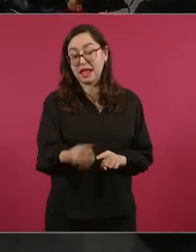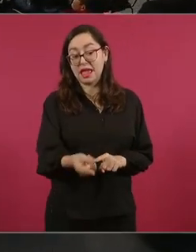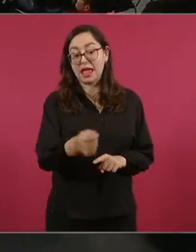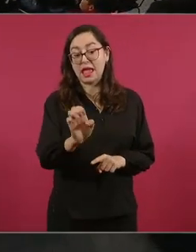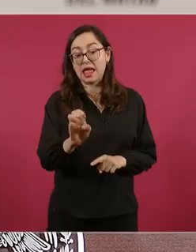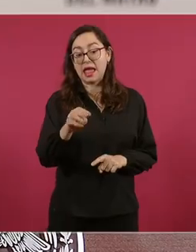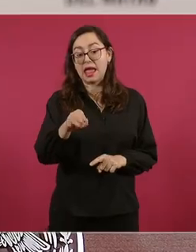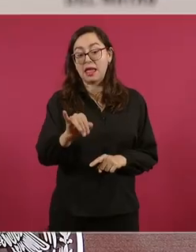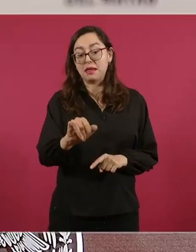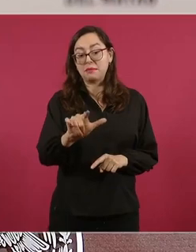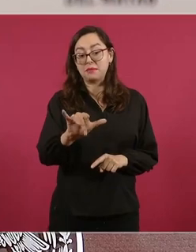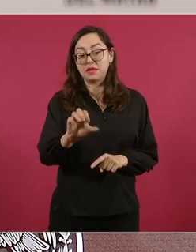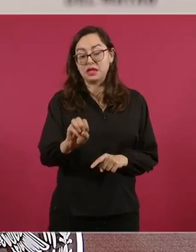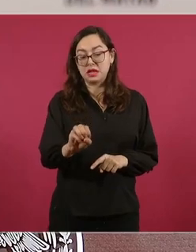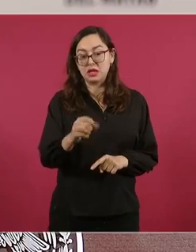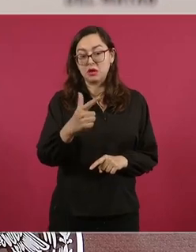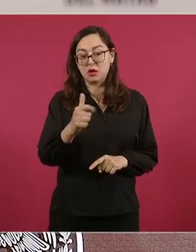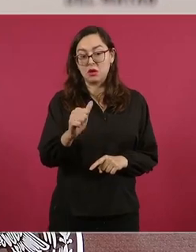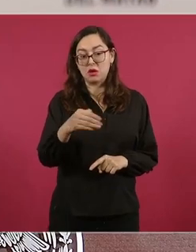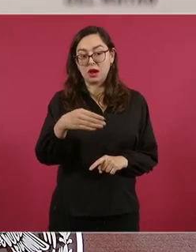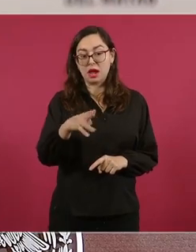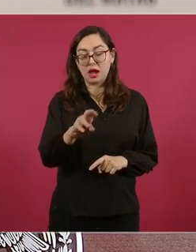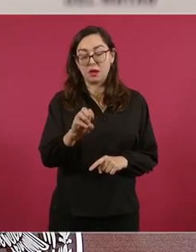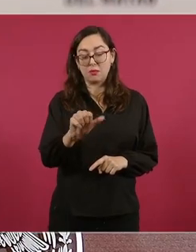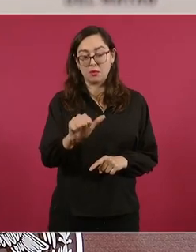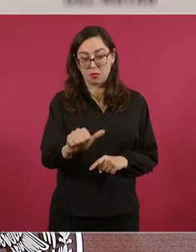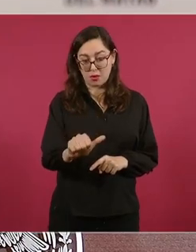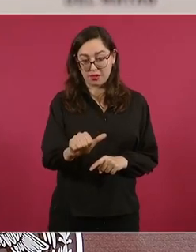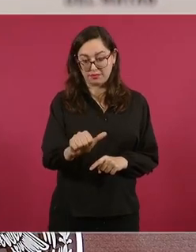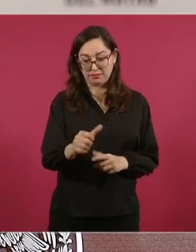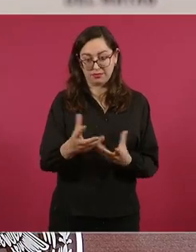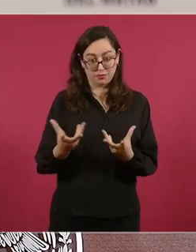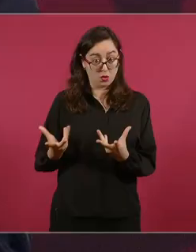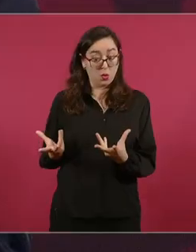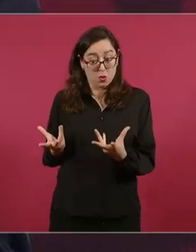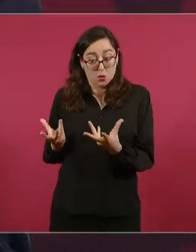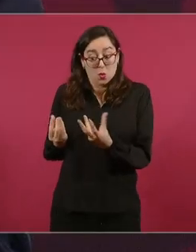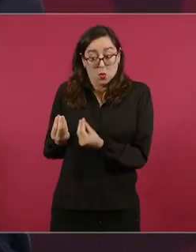que fue su particular de Miguel de la Madrid,